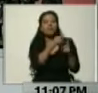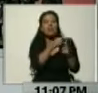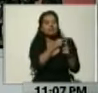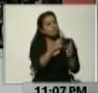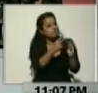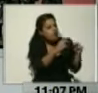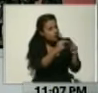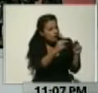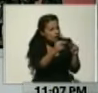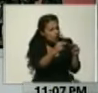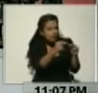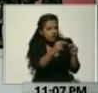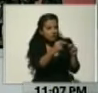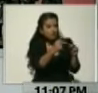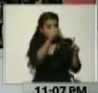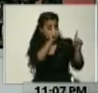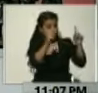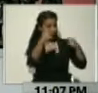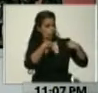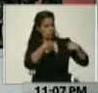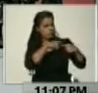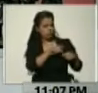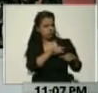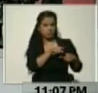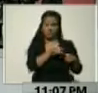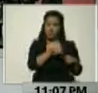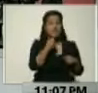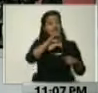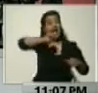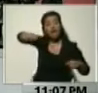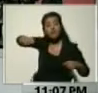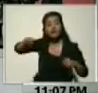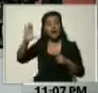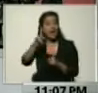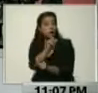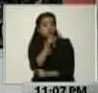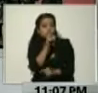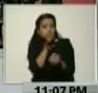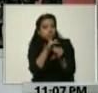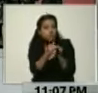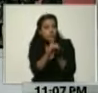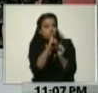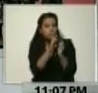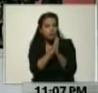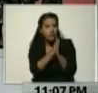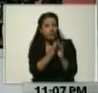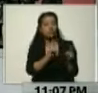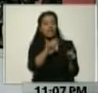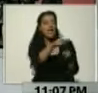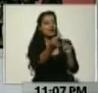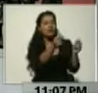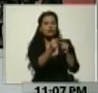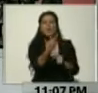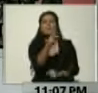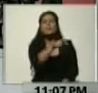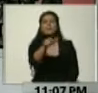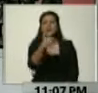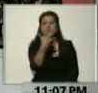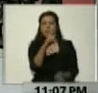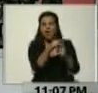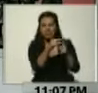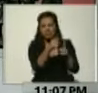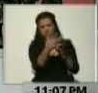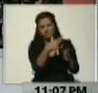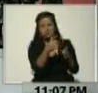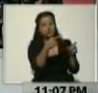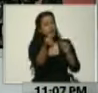adecos de Caracas y menos a los integrantes de la charca en el estado de Anzoátegui. El único punto tratado entre no más de 20 adecos fue el cronograma